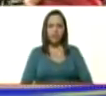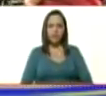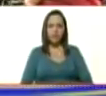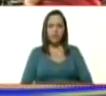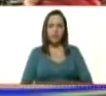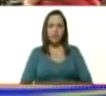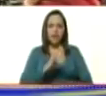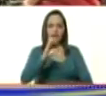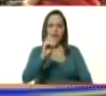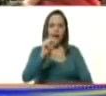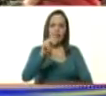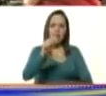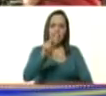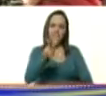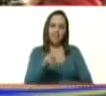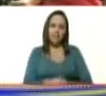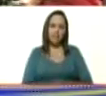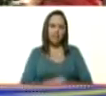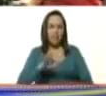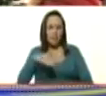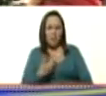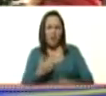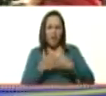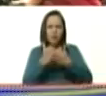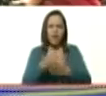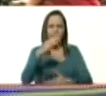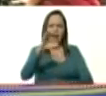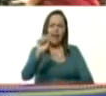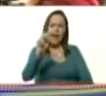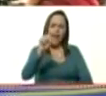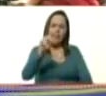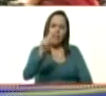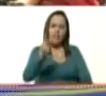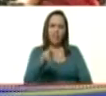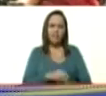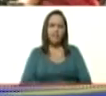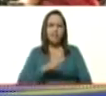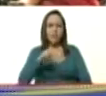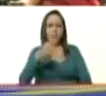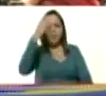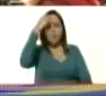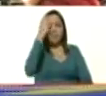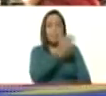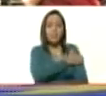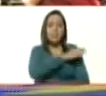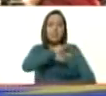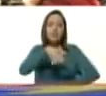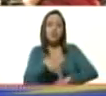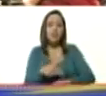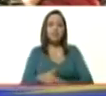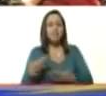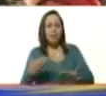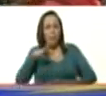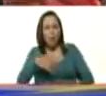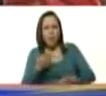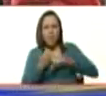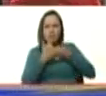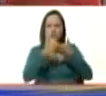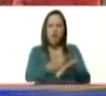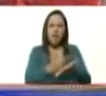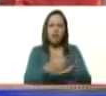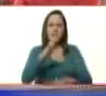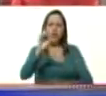CanTV, ¿qué más puede hacer CanTV por ustedes? La Milicia Nacional Bolivariana, ¿qué más puede hacer por